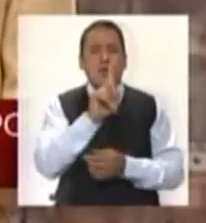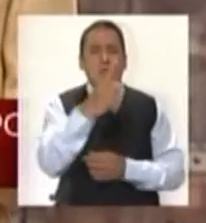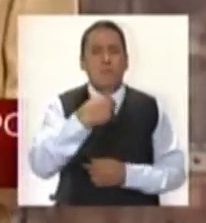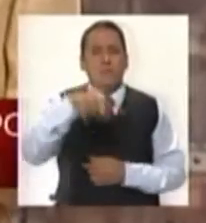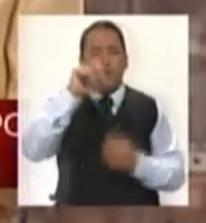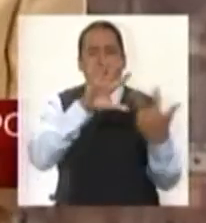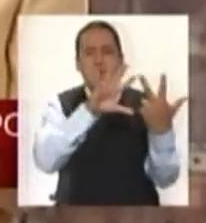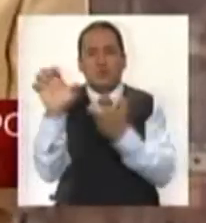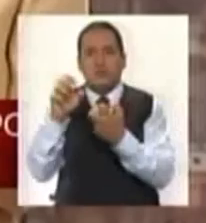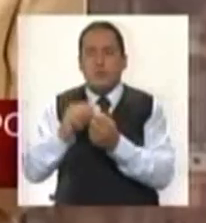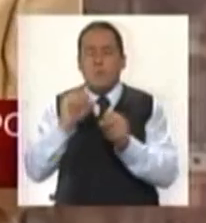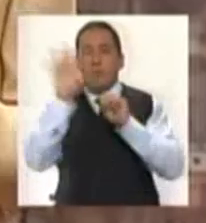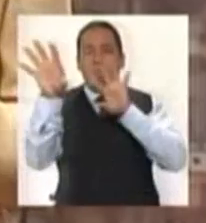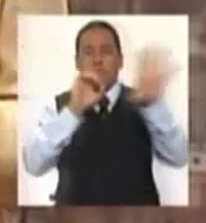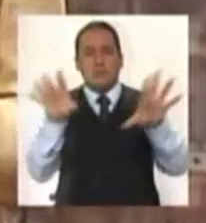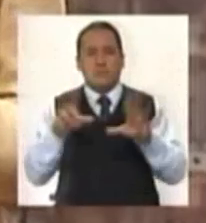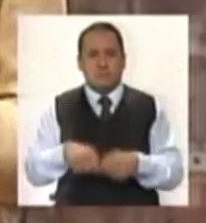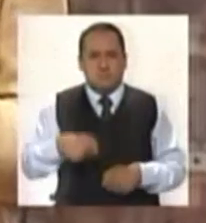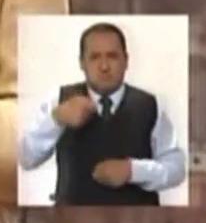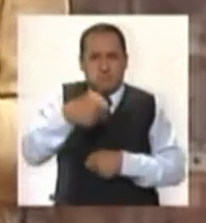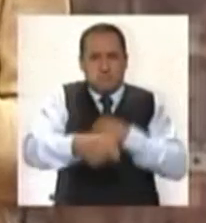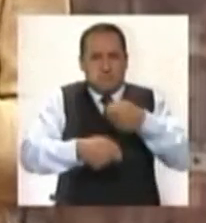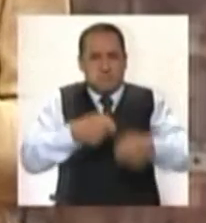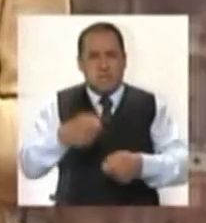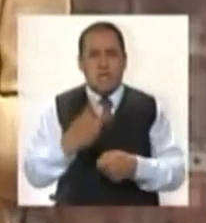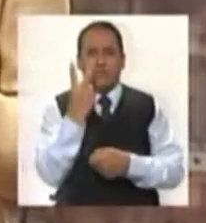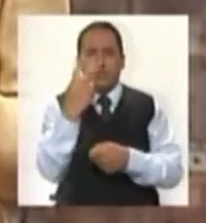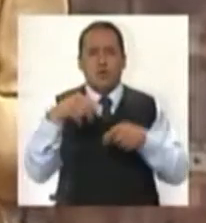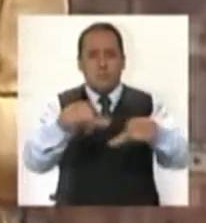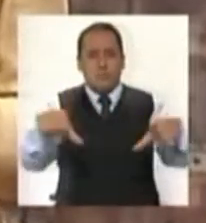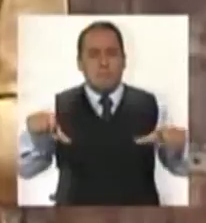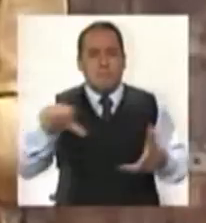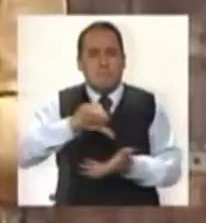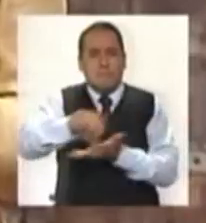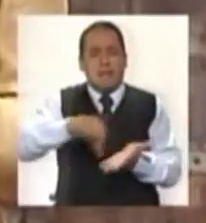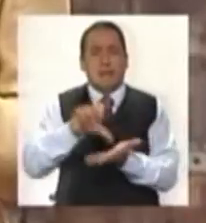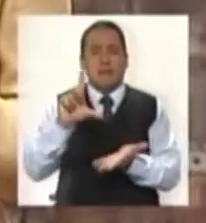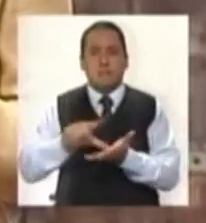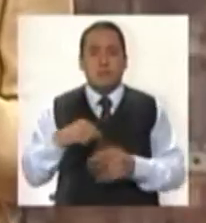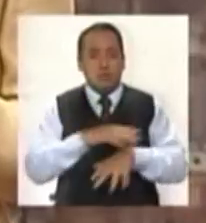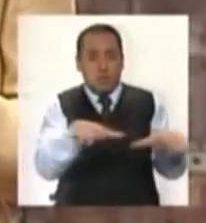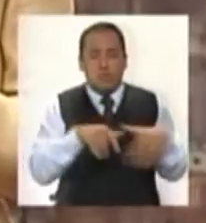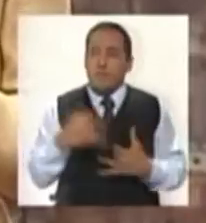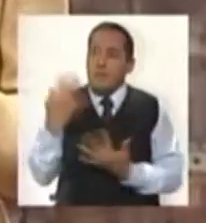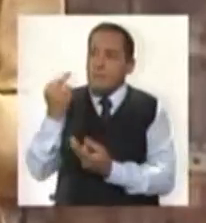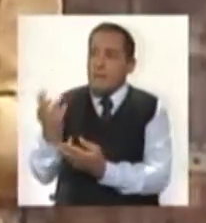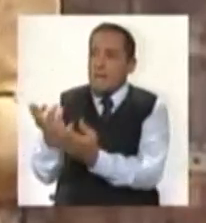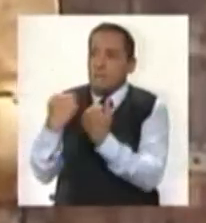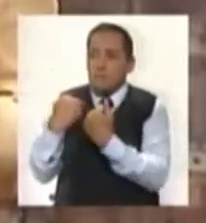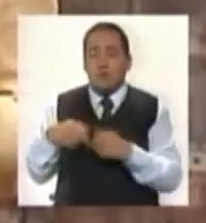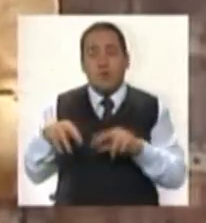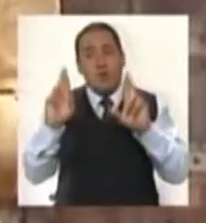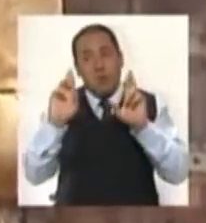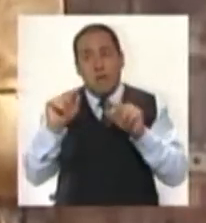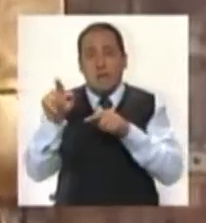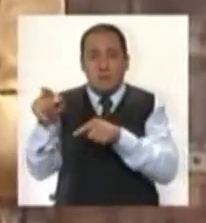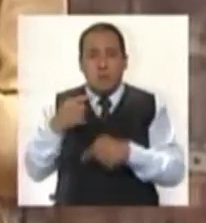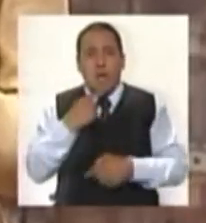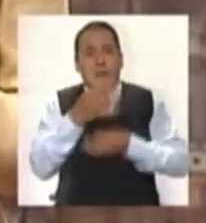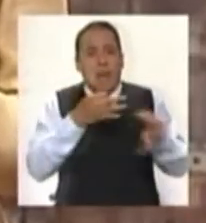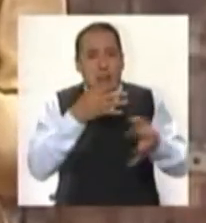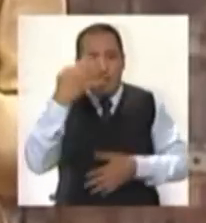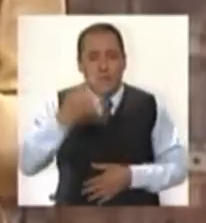publicidad que podría haber invertido en dos parques zonales? El pueblo de Lima espera una respuesta que espero le sea